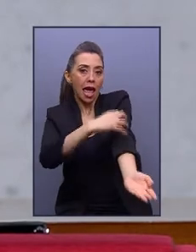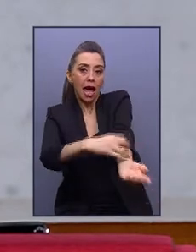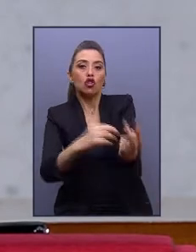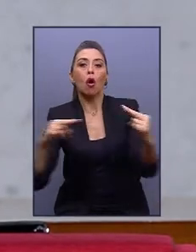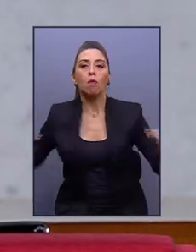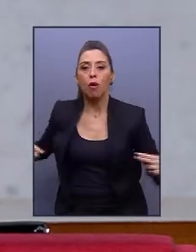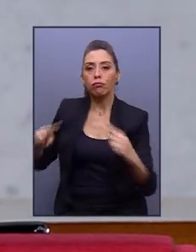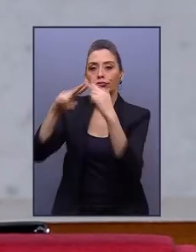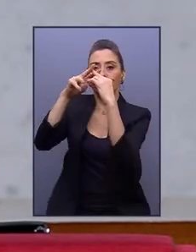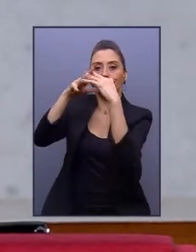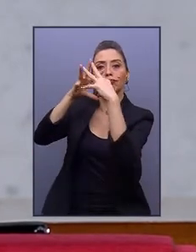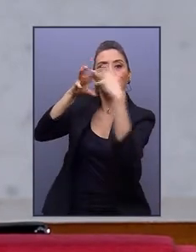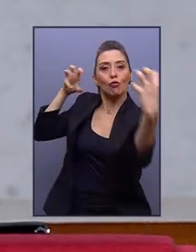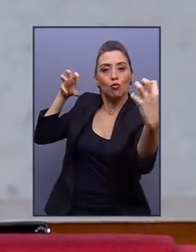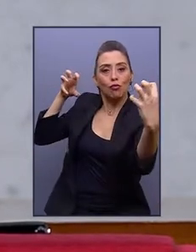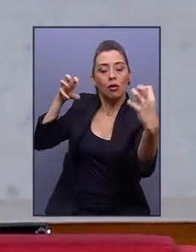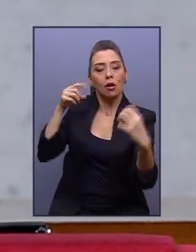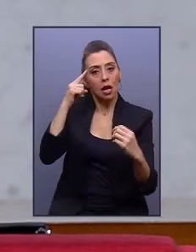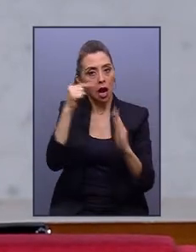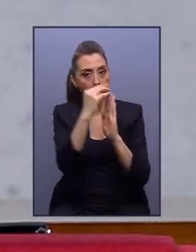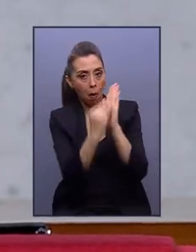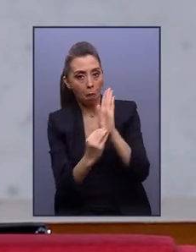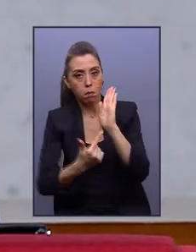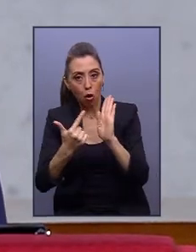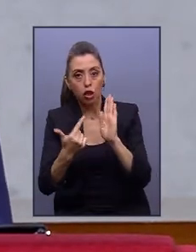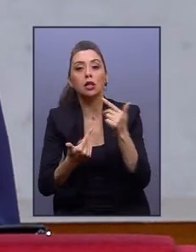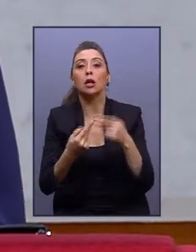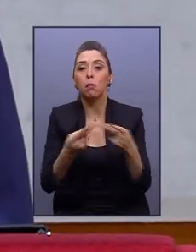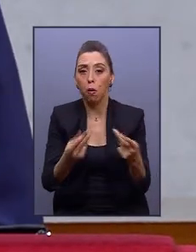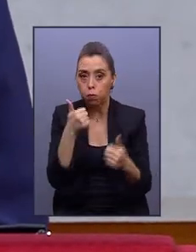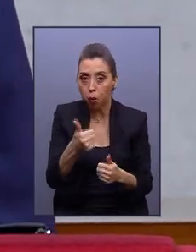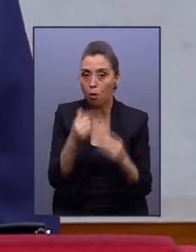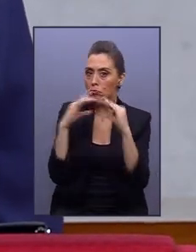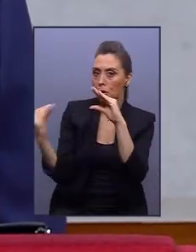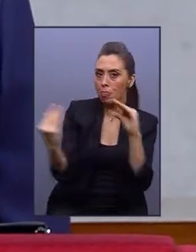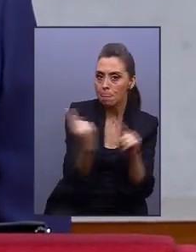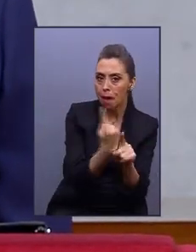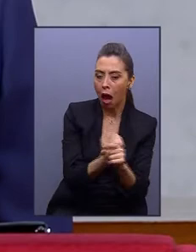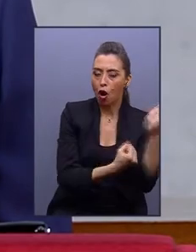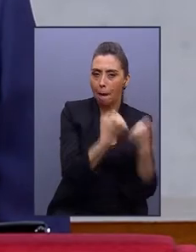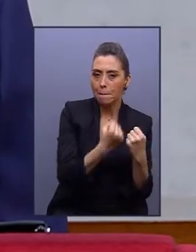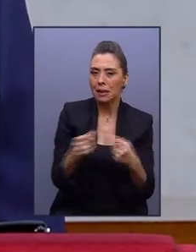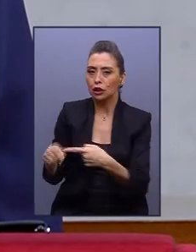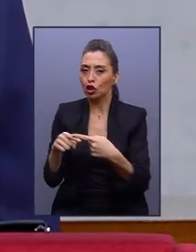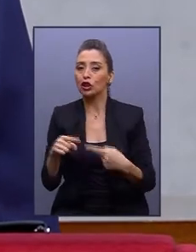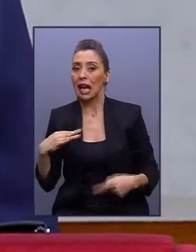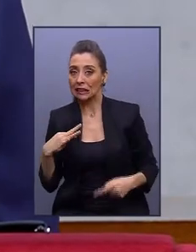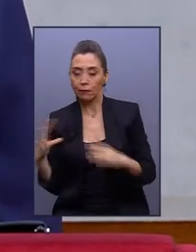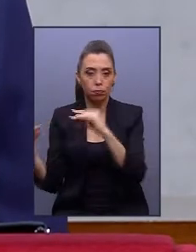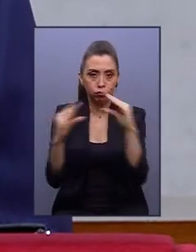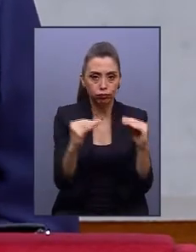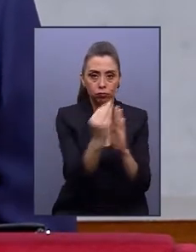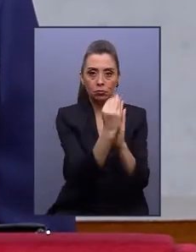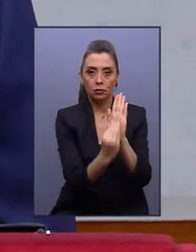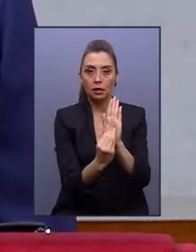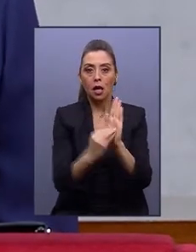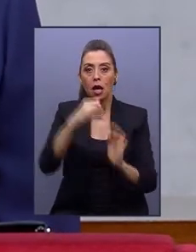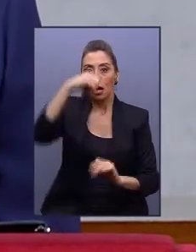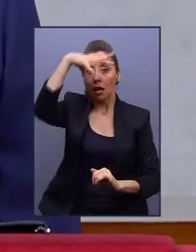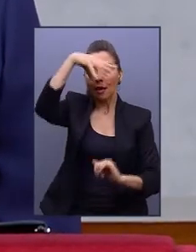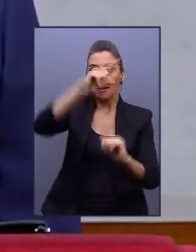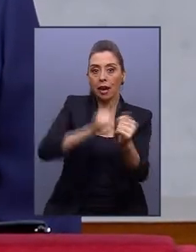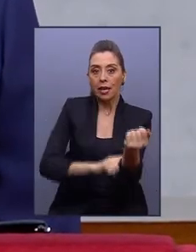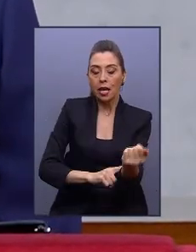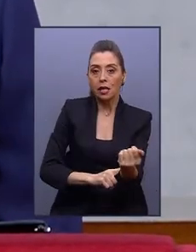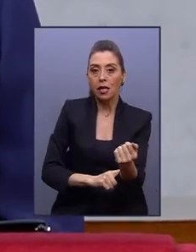buenas políticas públicas, con visión de futuro, con diálogo con las empresas y la sociedad civil, la energía es, al contrario, un potente motor